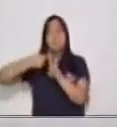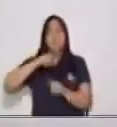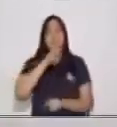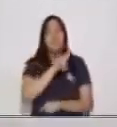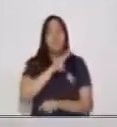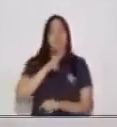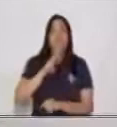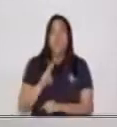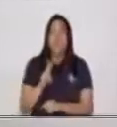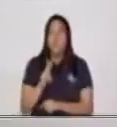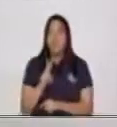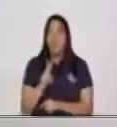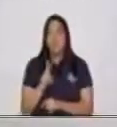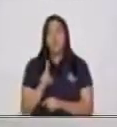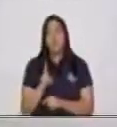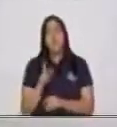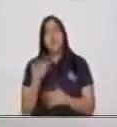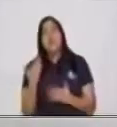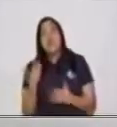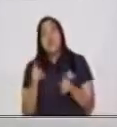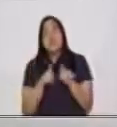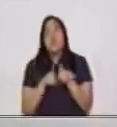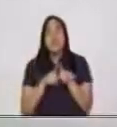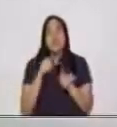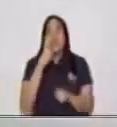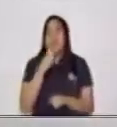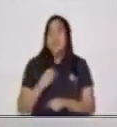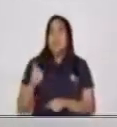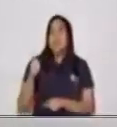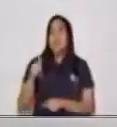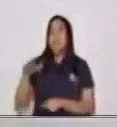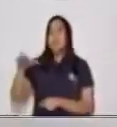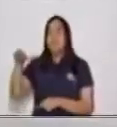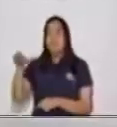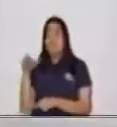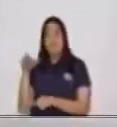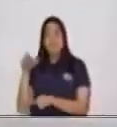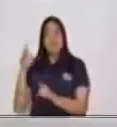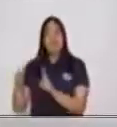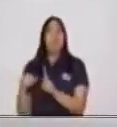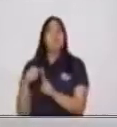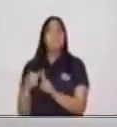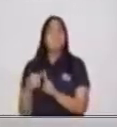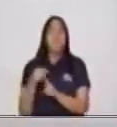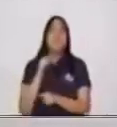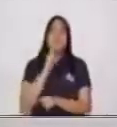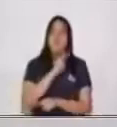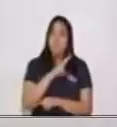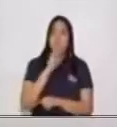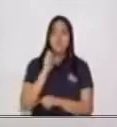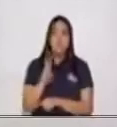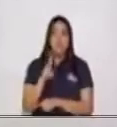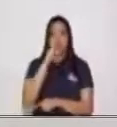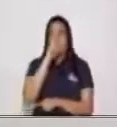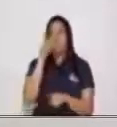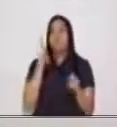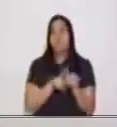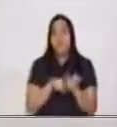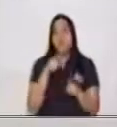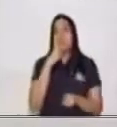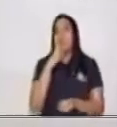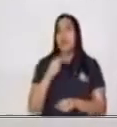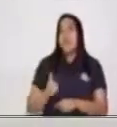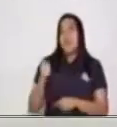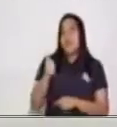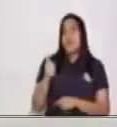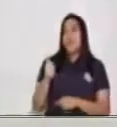Y la edad de la hija a futuro también sería Z más 22. ¿Sí? Pero hay otra